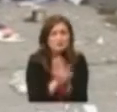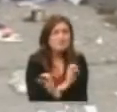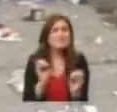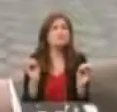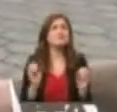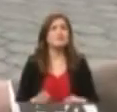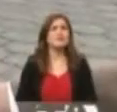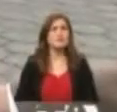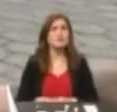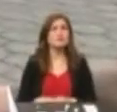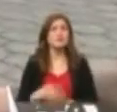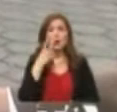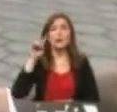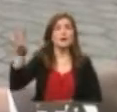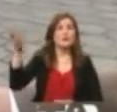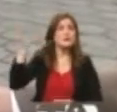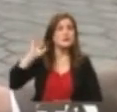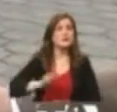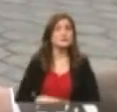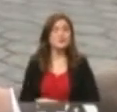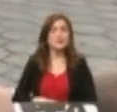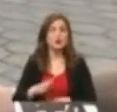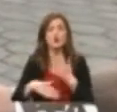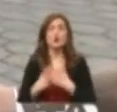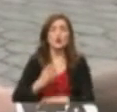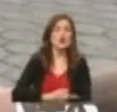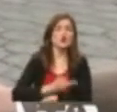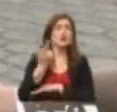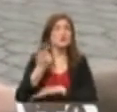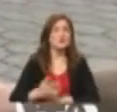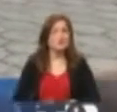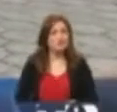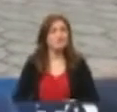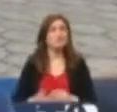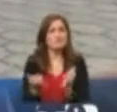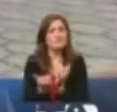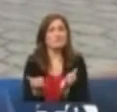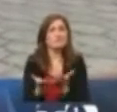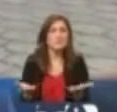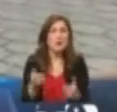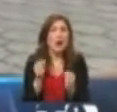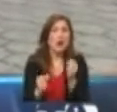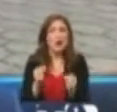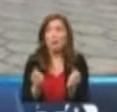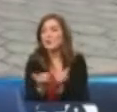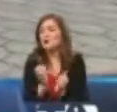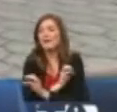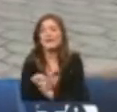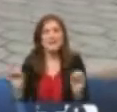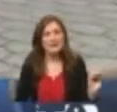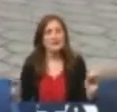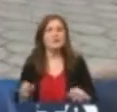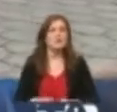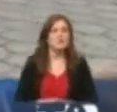lleven la basura está la imagen esta que vemos es de a diario esta cuestión de la basura no vienen los los colectores